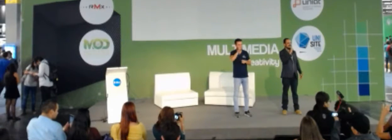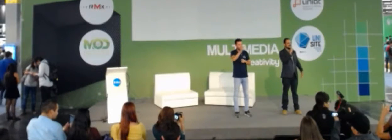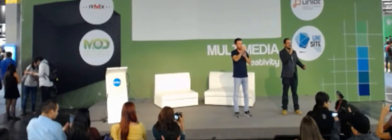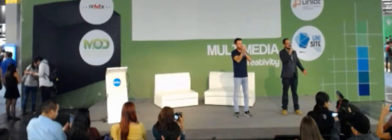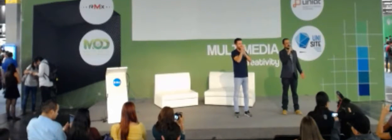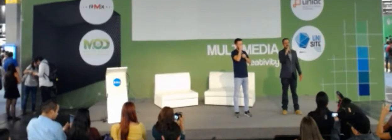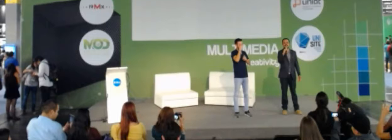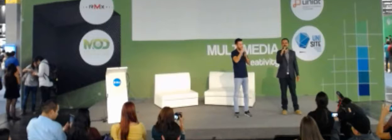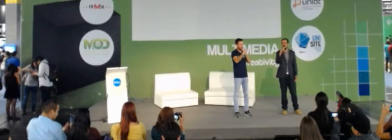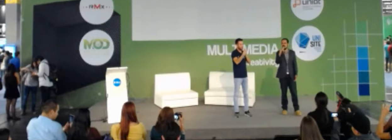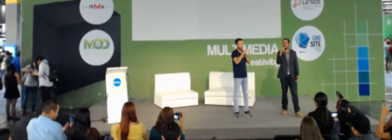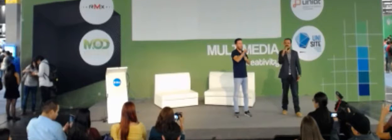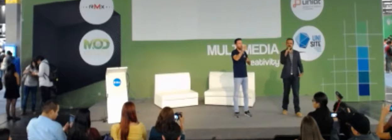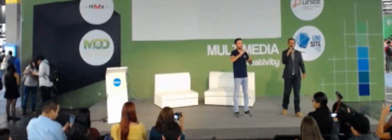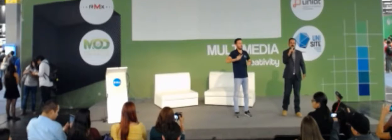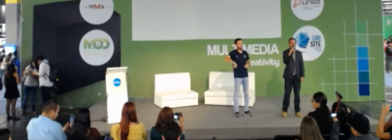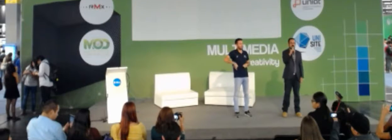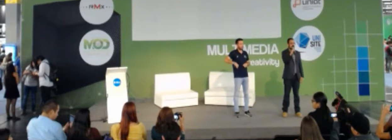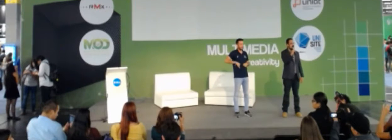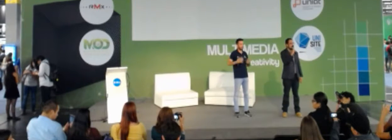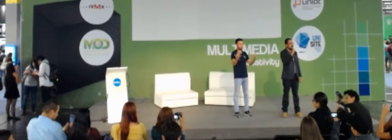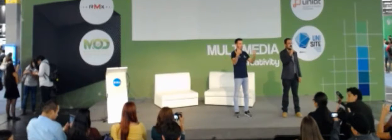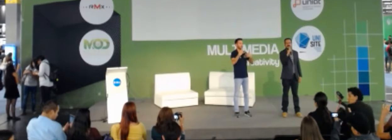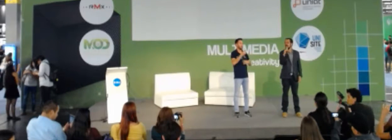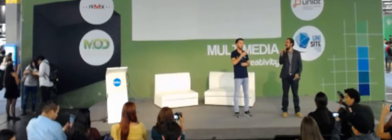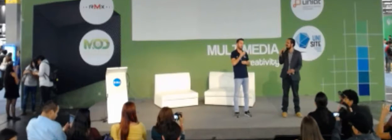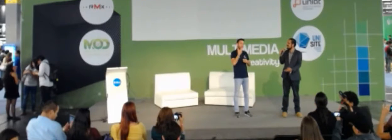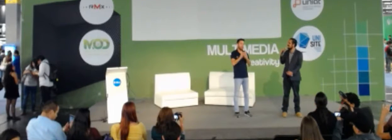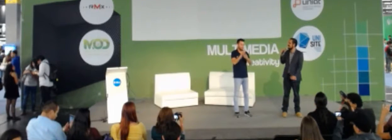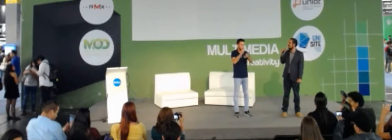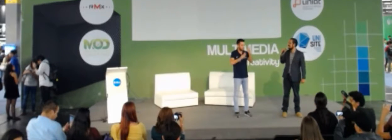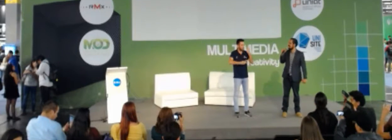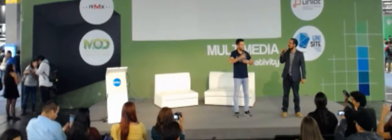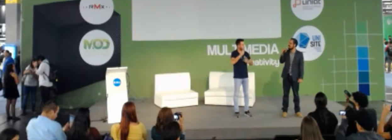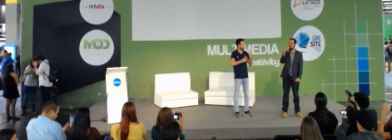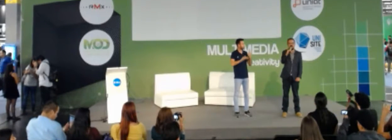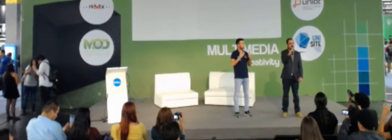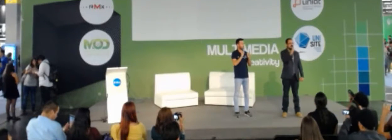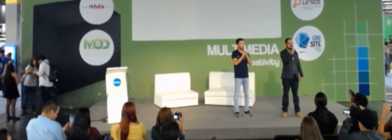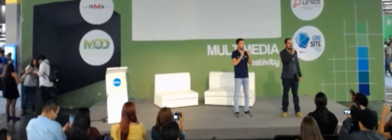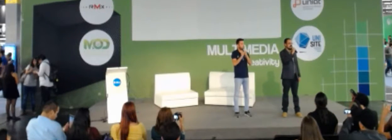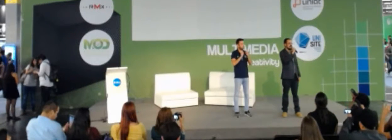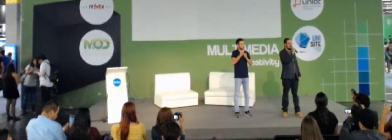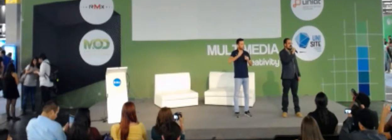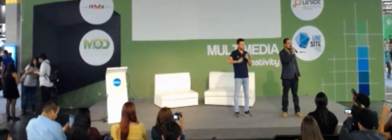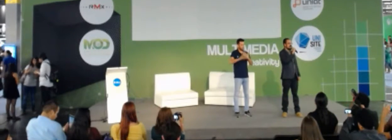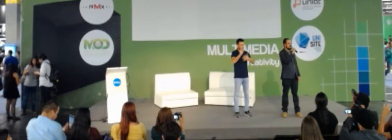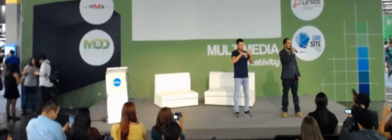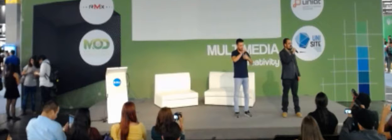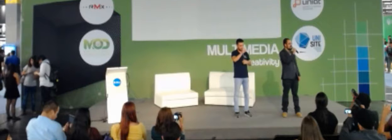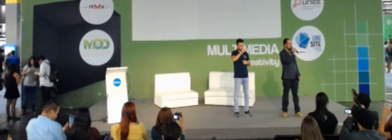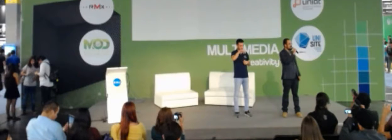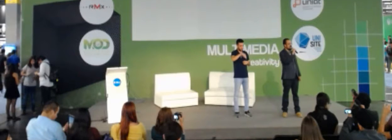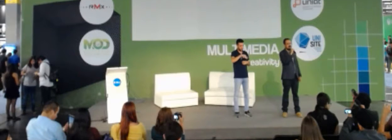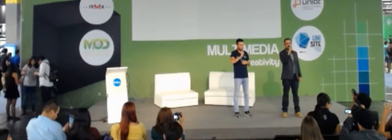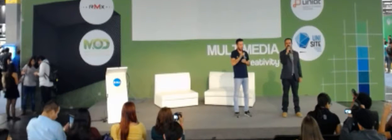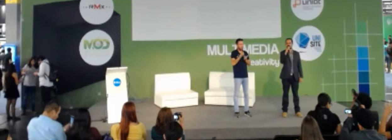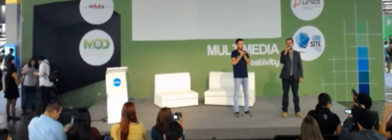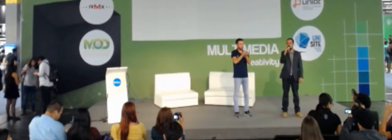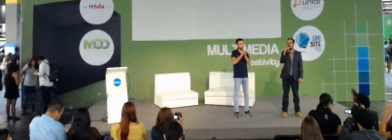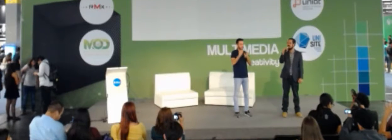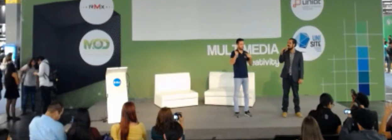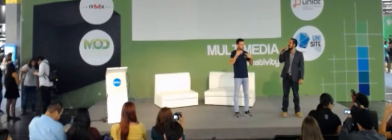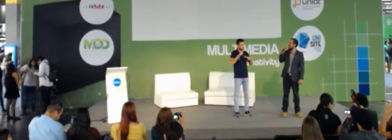Veo rostros interesados en esta charla y les doy la más cordial bienvenida. Aquí en la interpretación de lengua de señas mexicana me está apoyando el